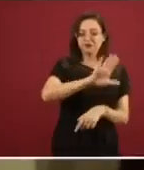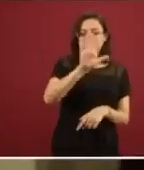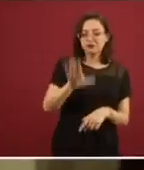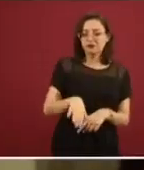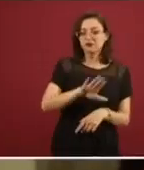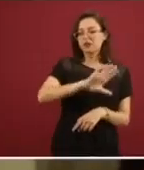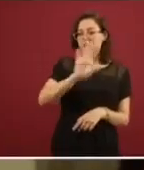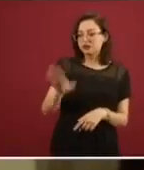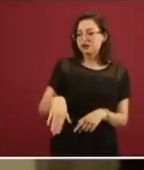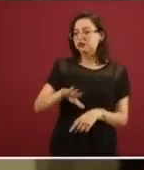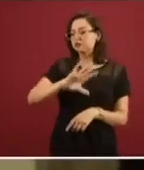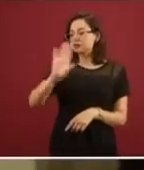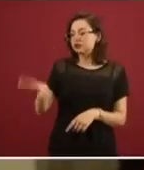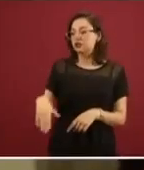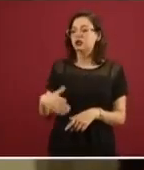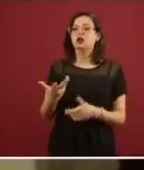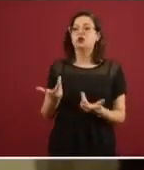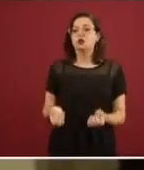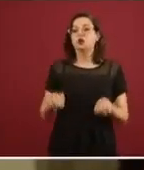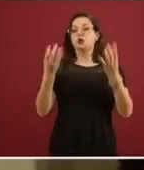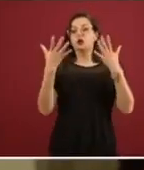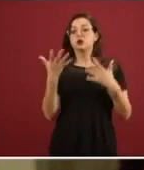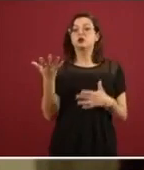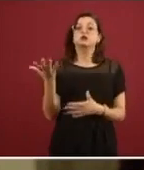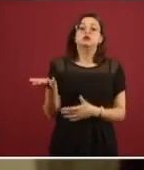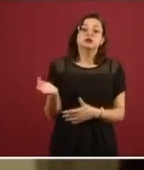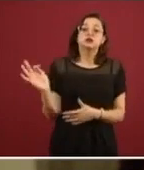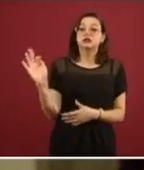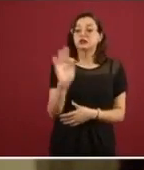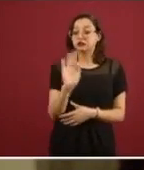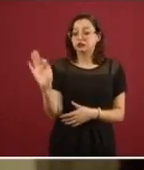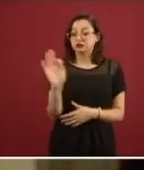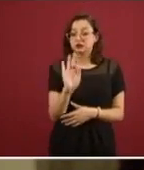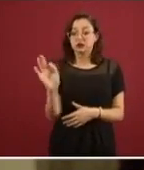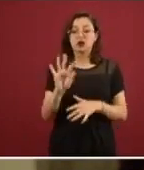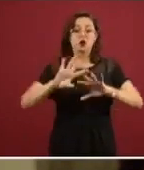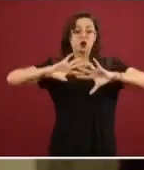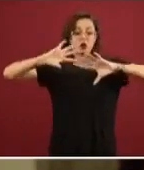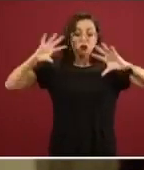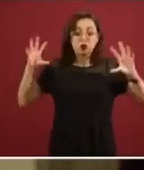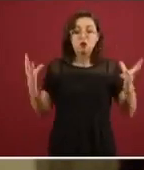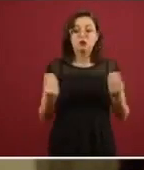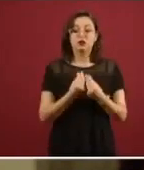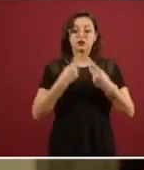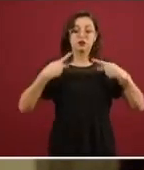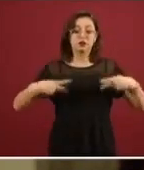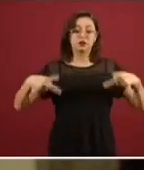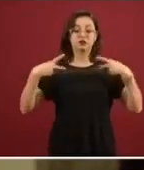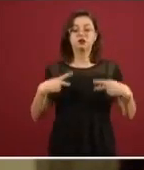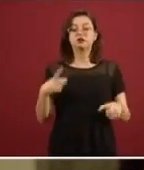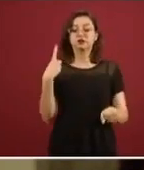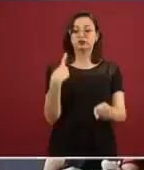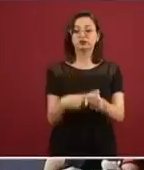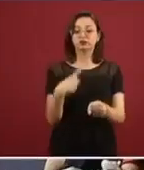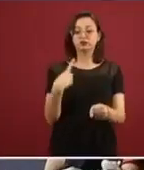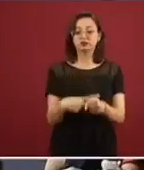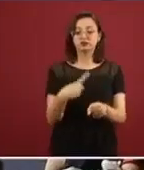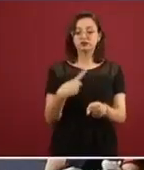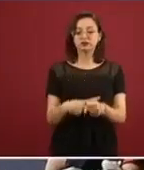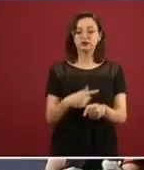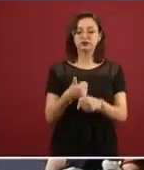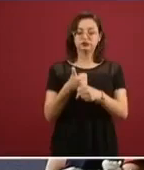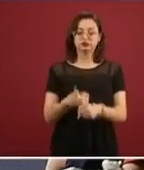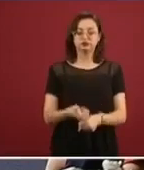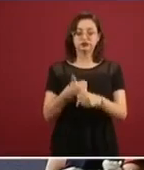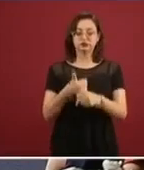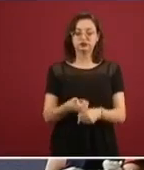casos estimados o una letalidad estimada en relación a lo que se considera son todas las personas que están realmente padeciendo